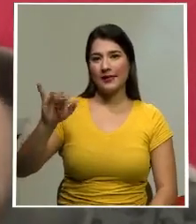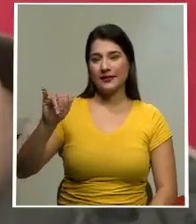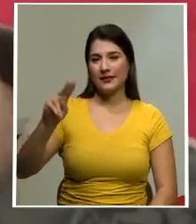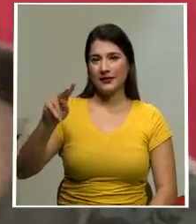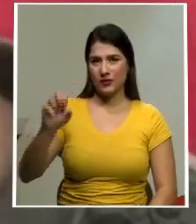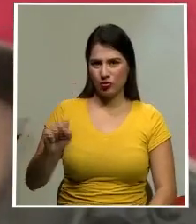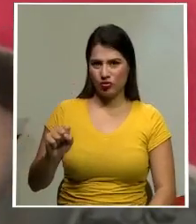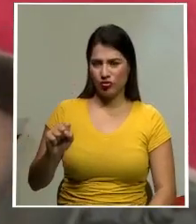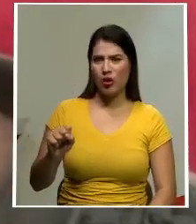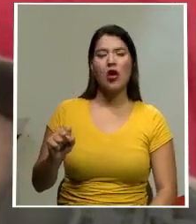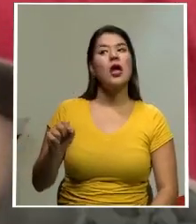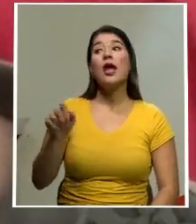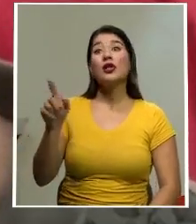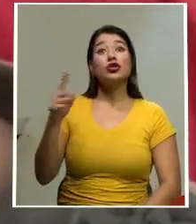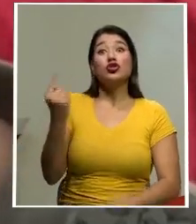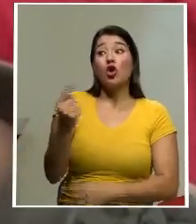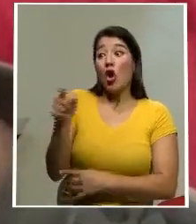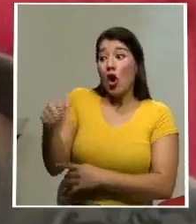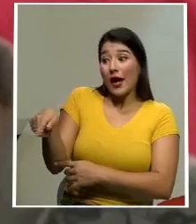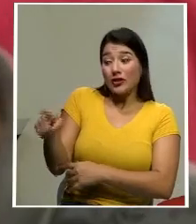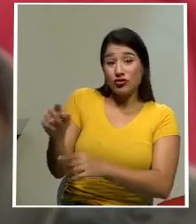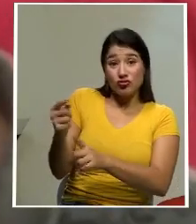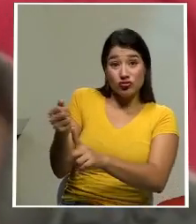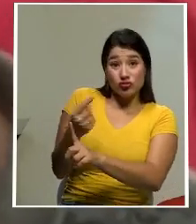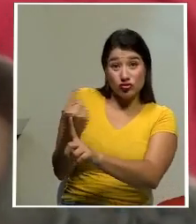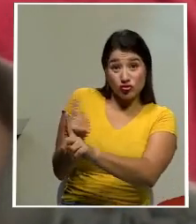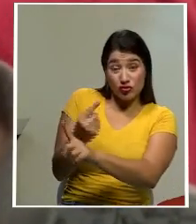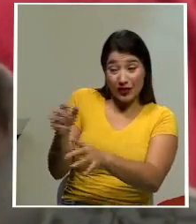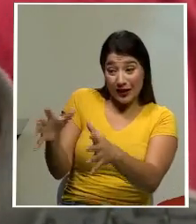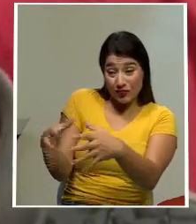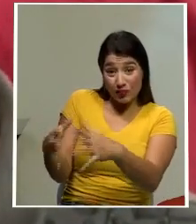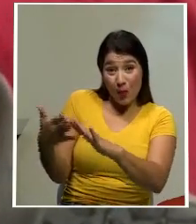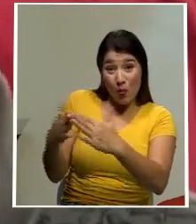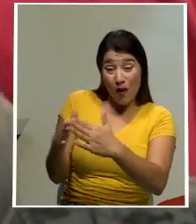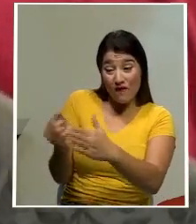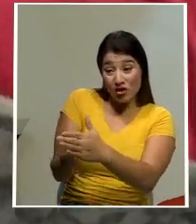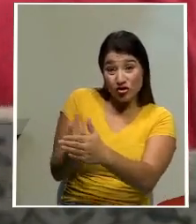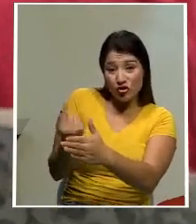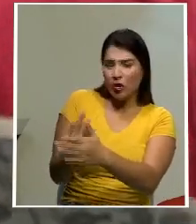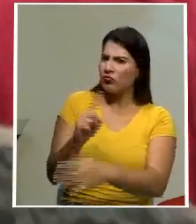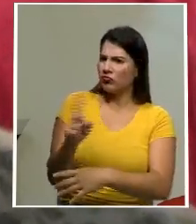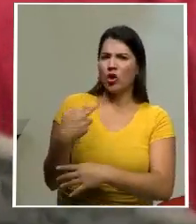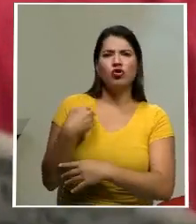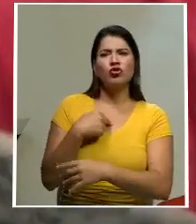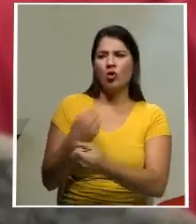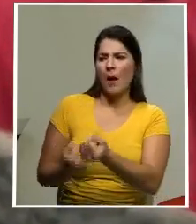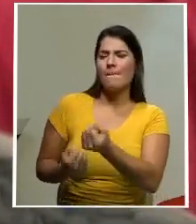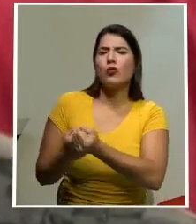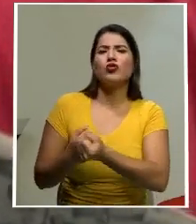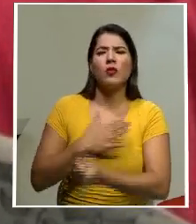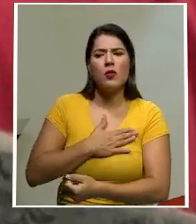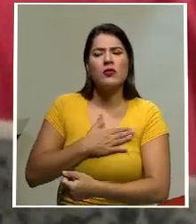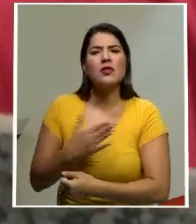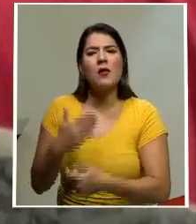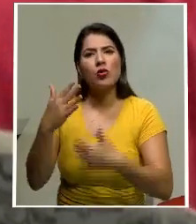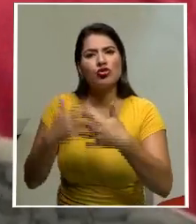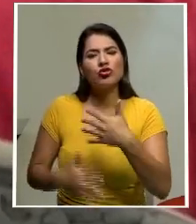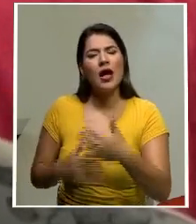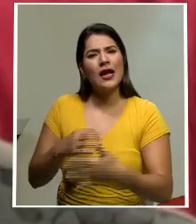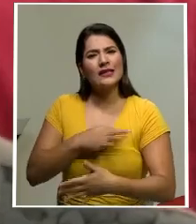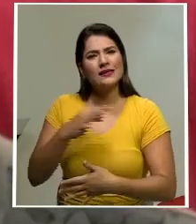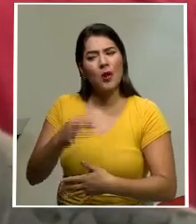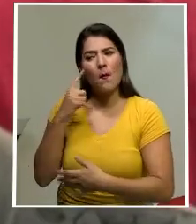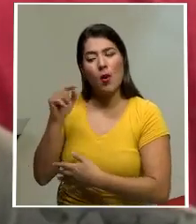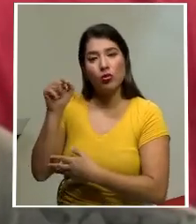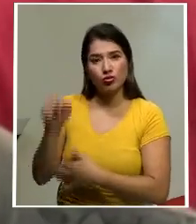causa palestina, sino también los libaneses y todo el pueblo árabe. Y como ellos dicen, ofrecemos nuestra sangre y espíritu por ti, Palestina,